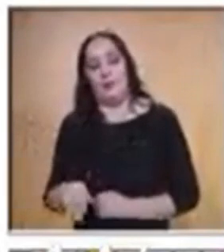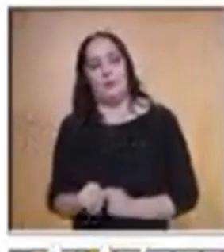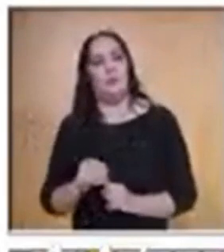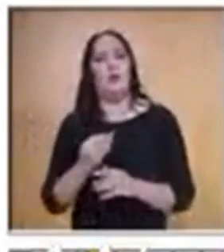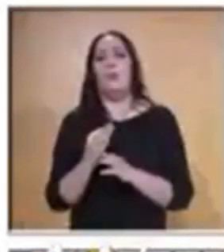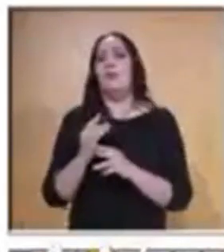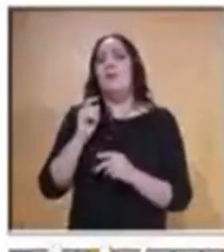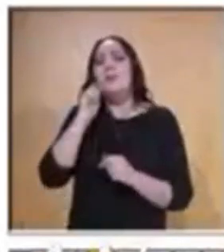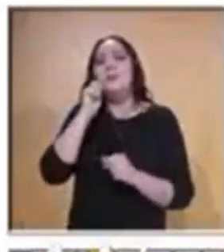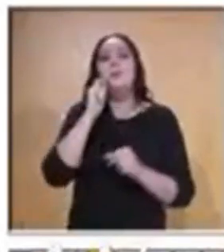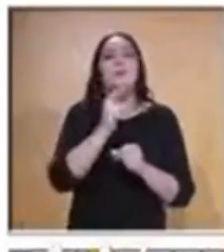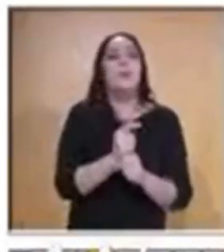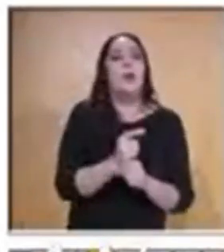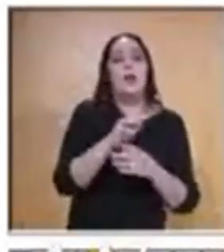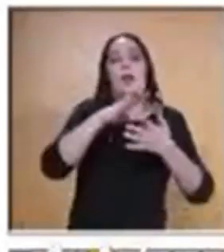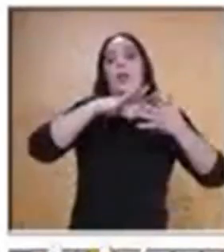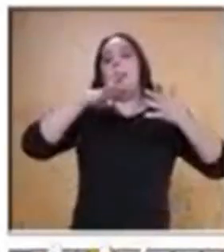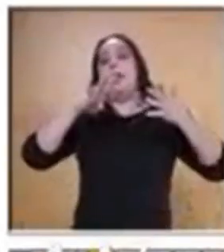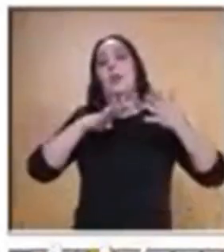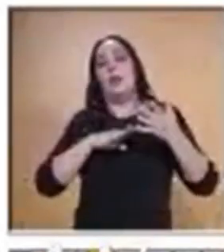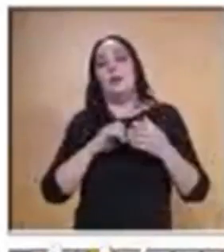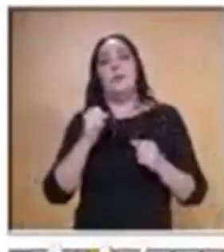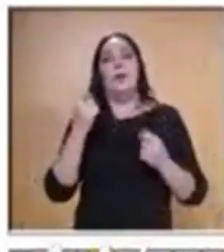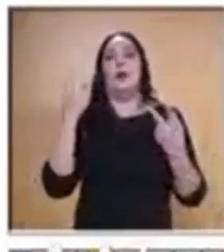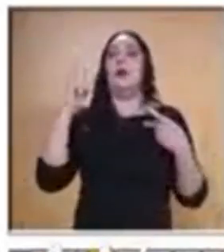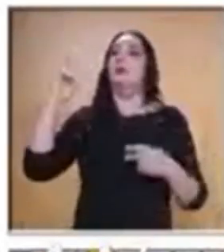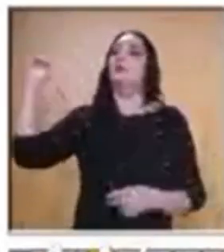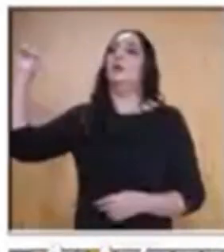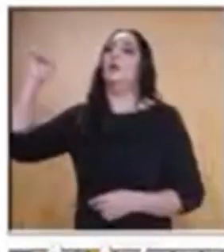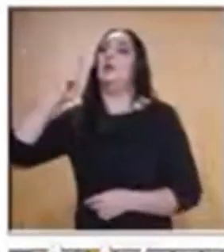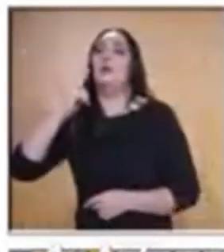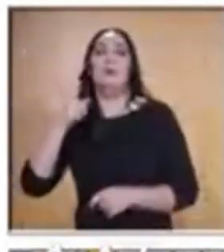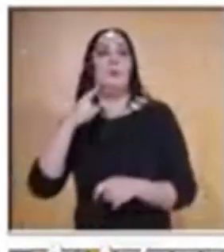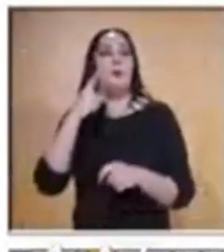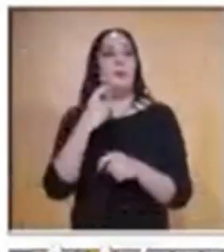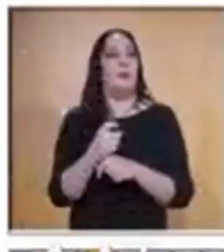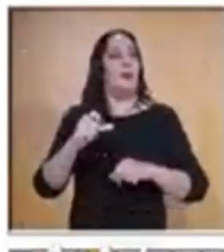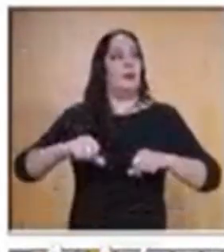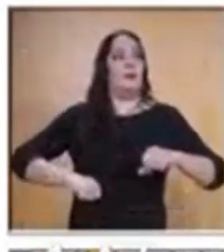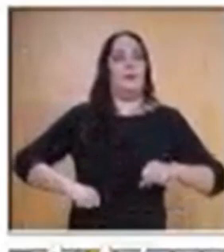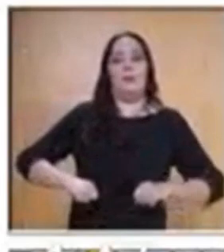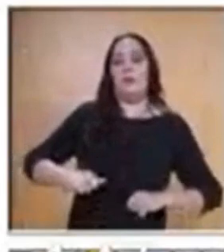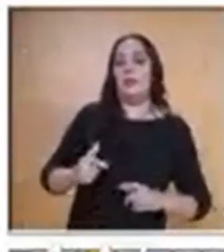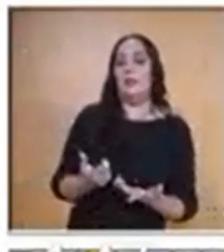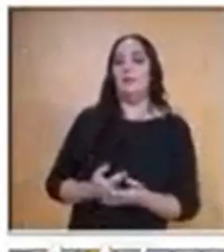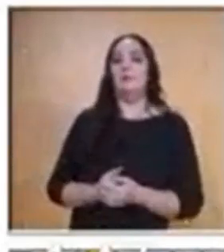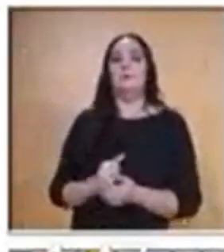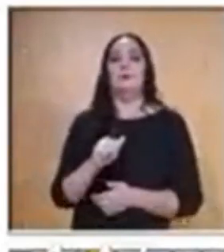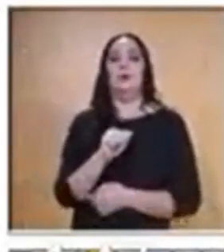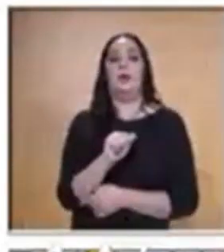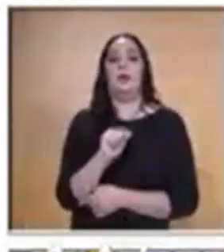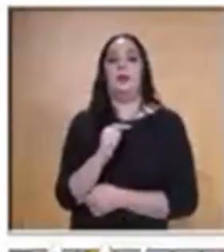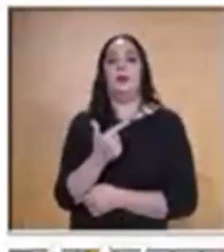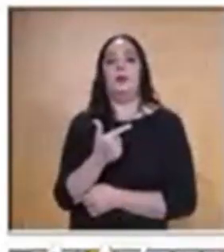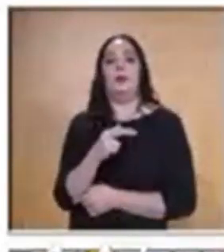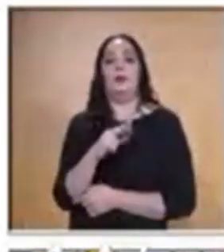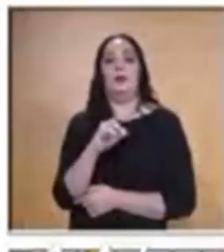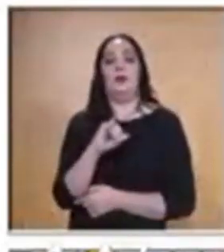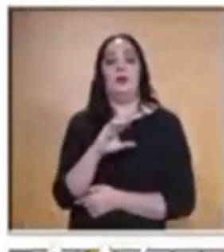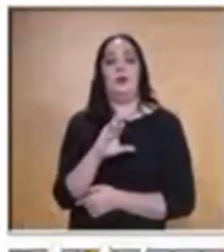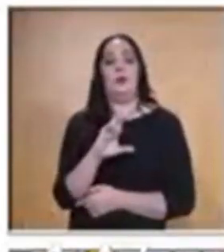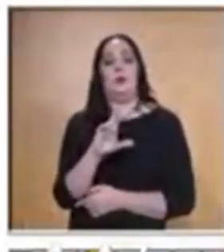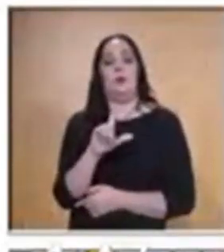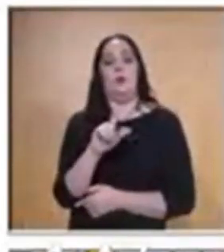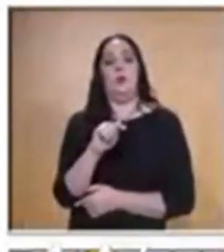ayudar el profesor Josué a leérselos para los compañeros de radio. La primera actividad primaria es la agricultura. Continuamos